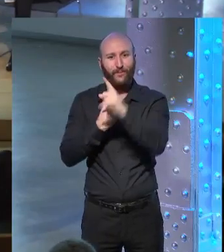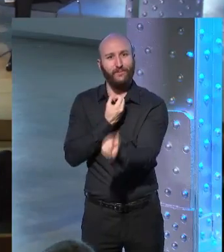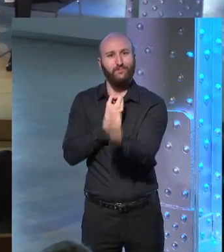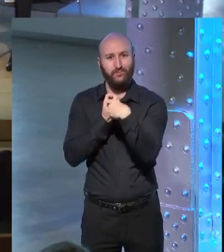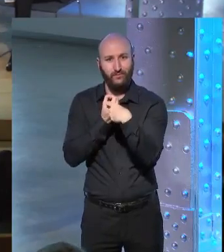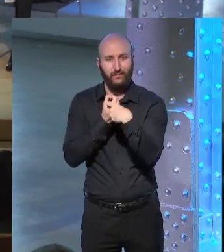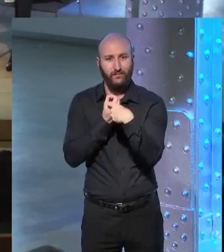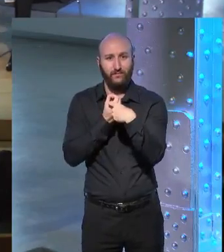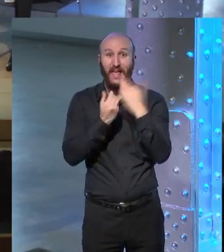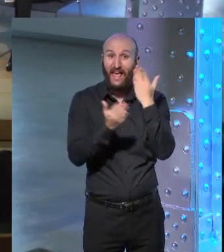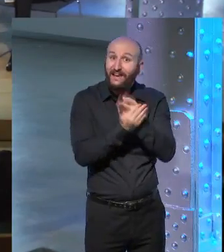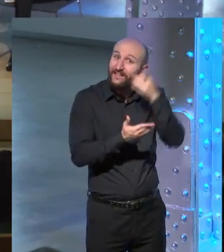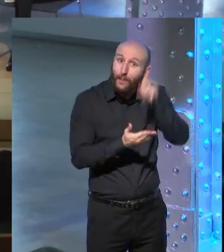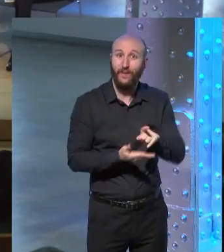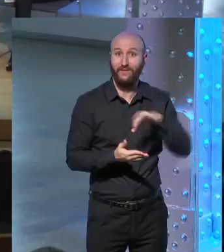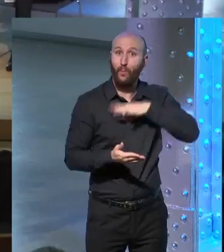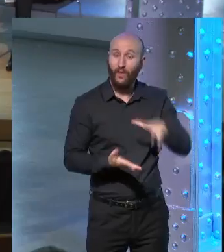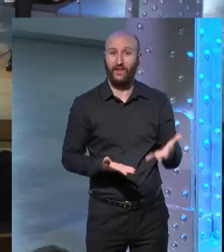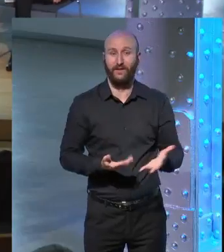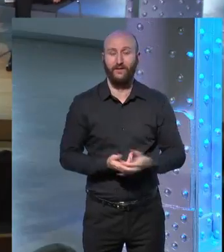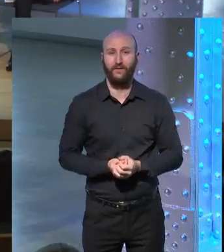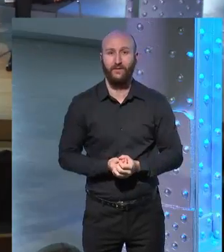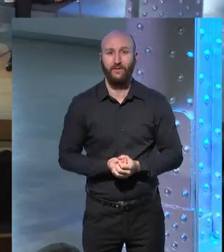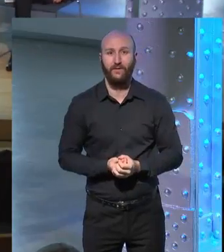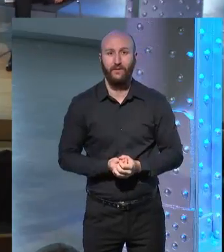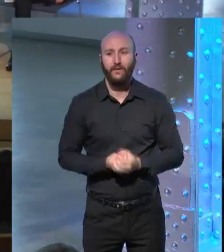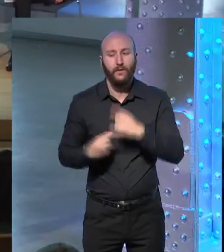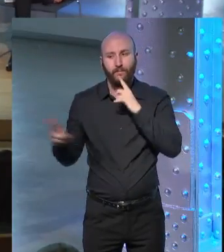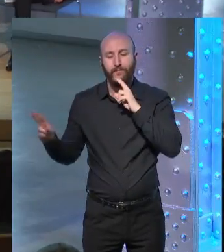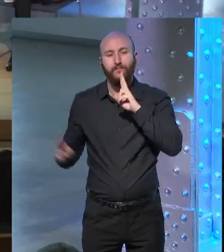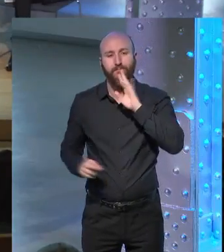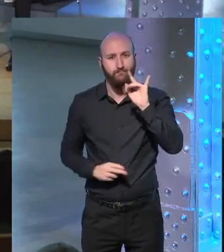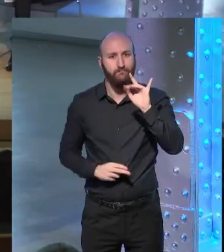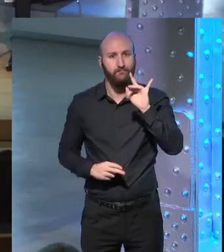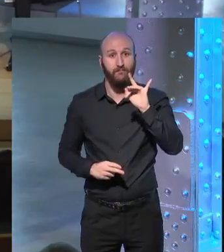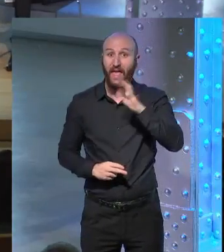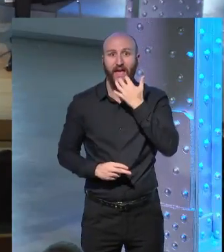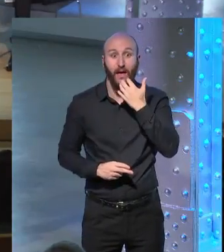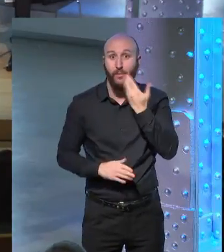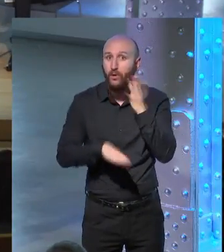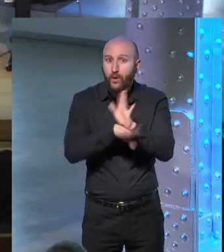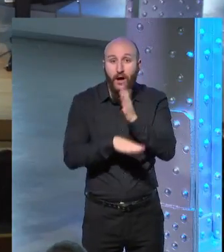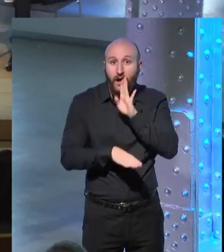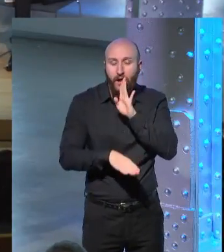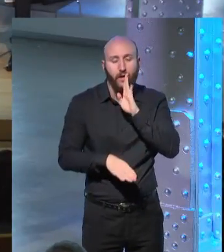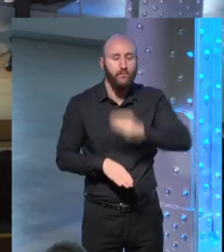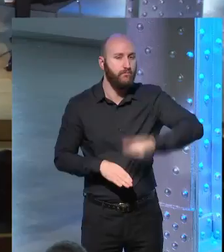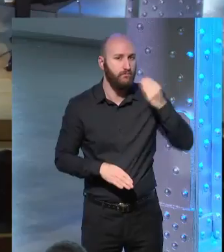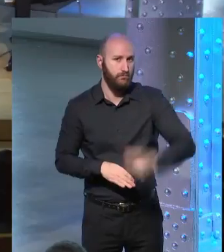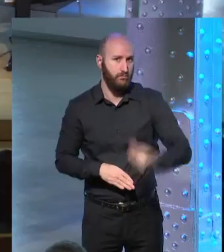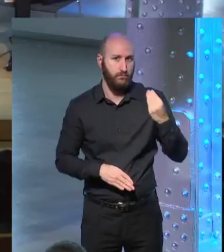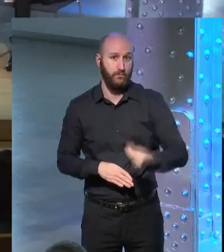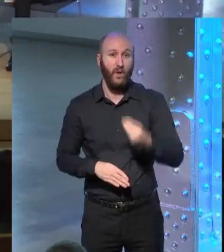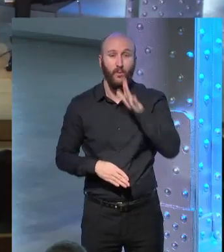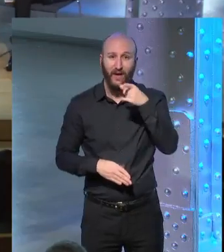clase, Javier. Sí, claro que sí. De hecho, el ejemplo que has puesto es muy bueno porque esta niña ha